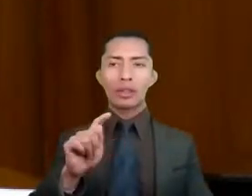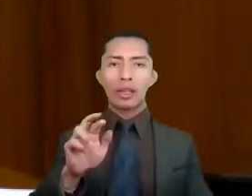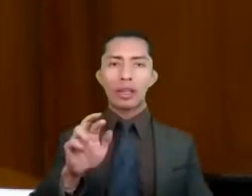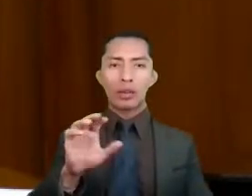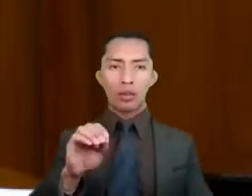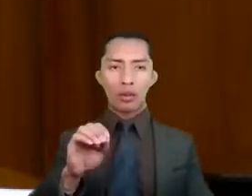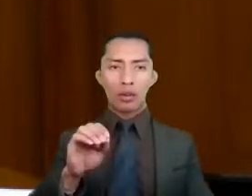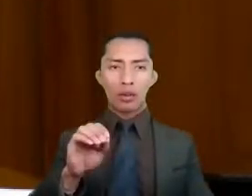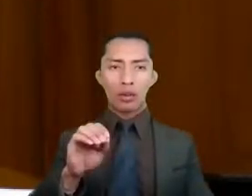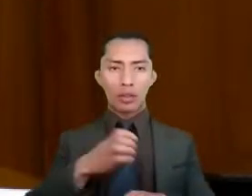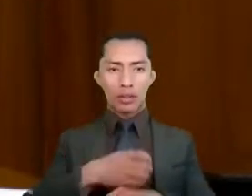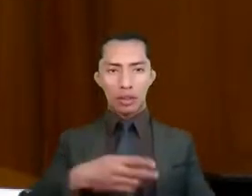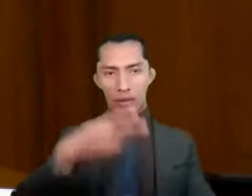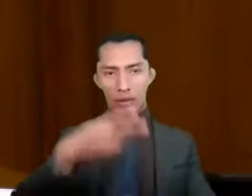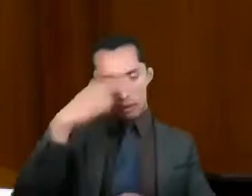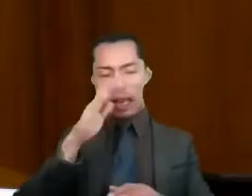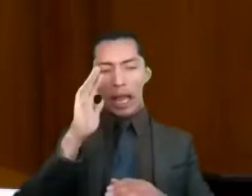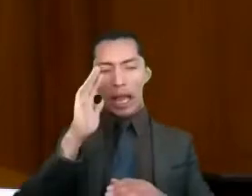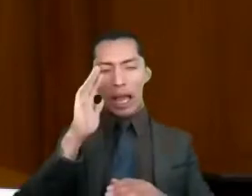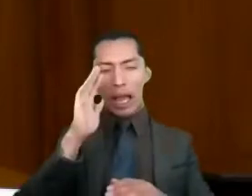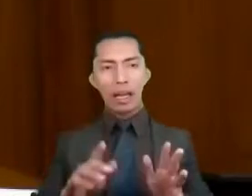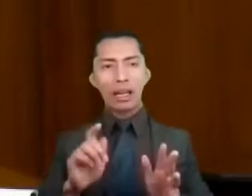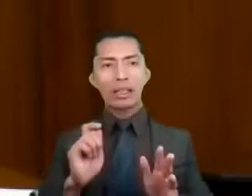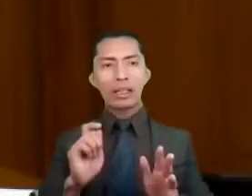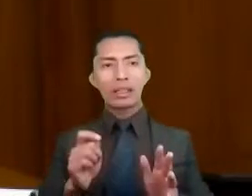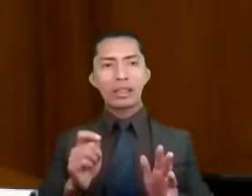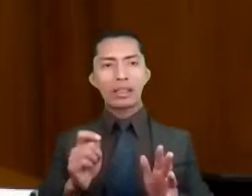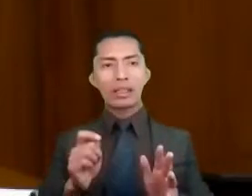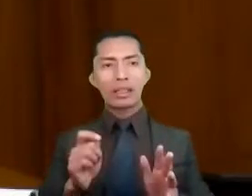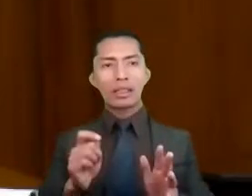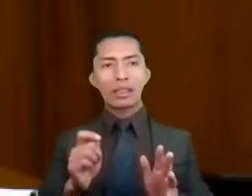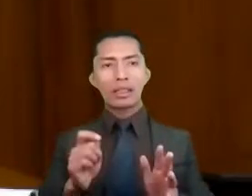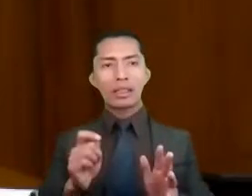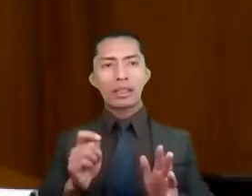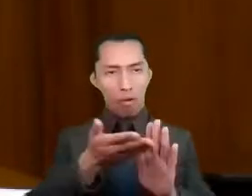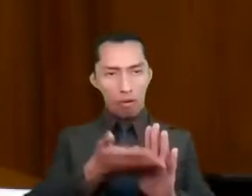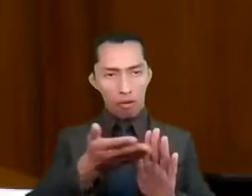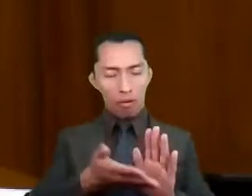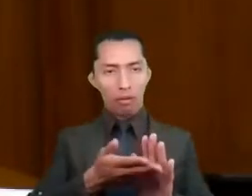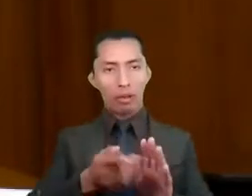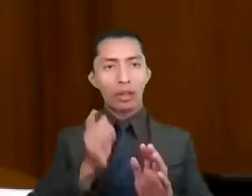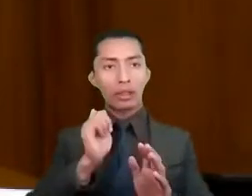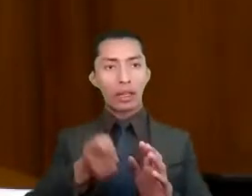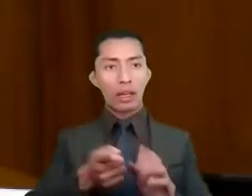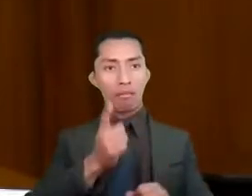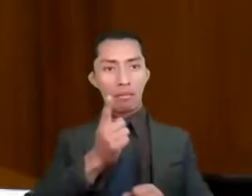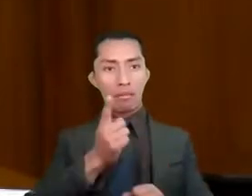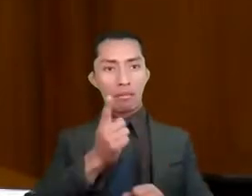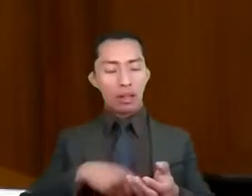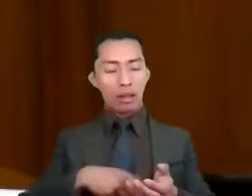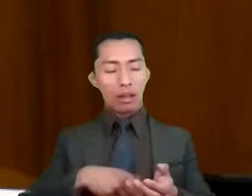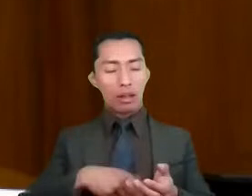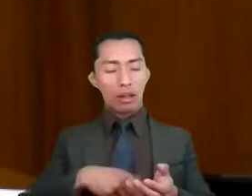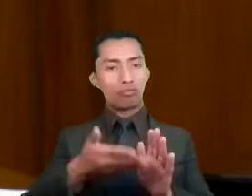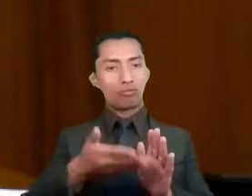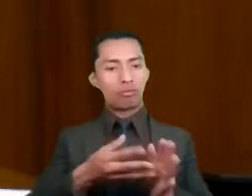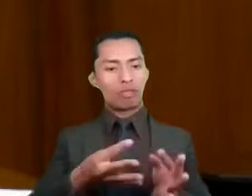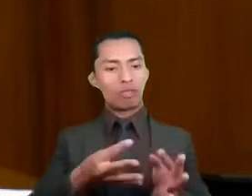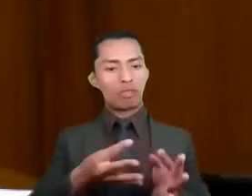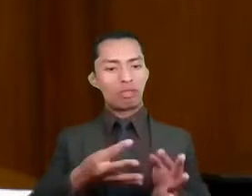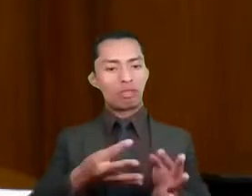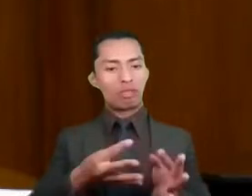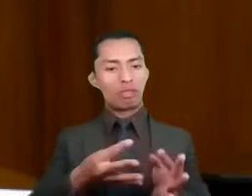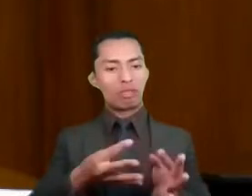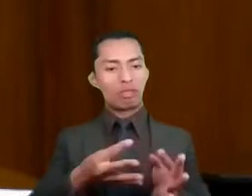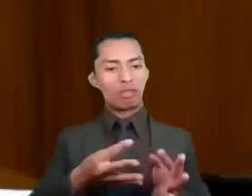terminarse, pero yo les diría que son obras verdaderamente de primera en cuanto a infraestructura se refiere y que